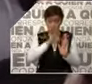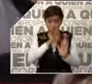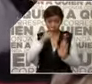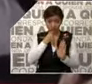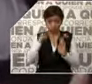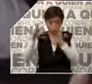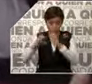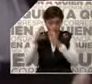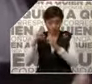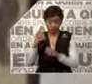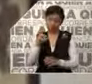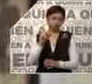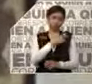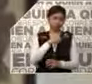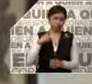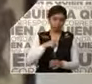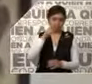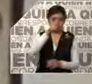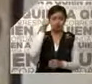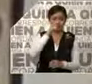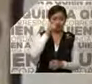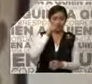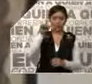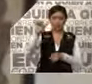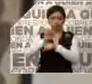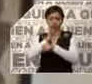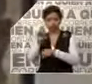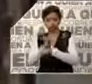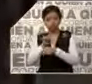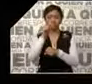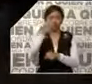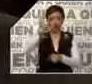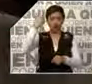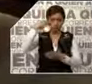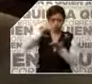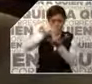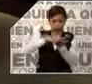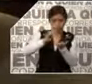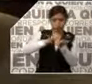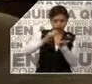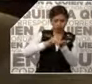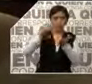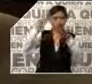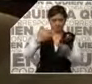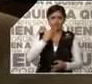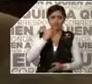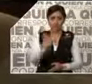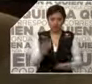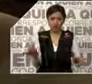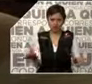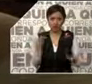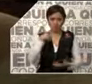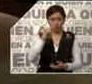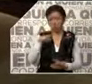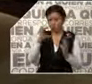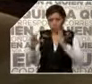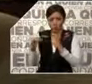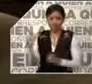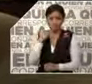custodia. Conforme a las pruebas que obran en autos, se dicte una sentencia congruente en donde se vea el